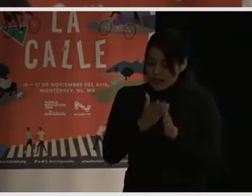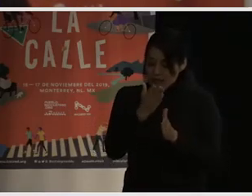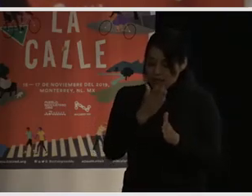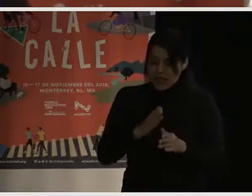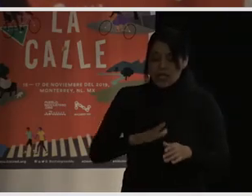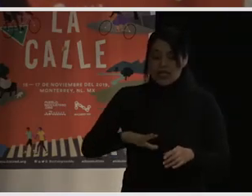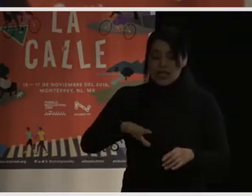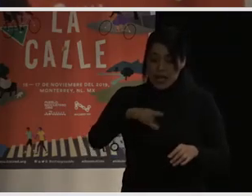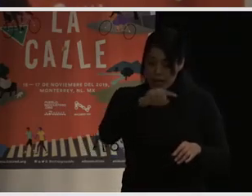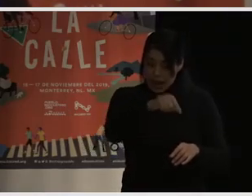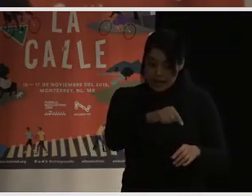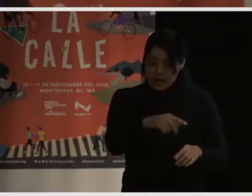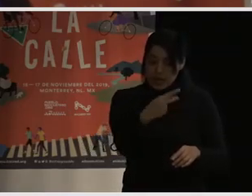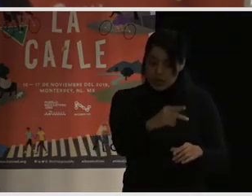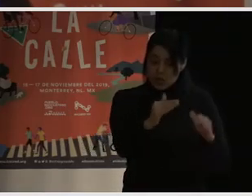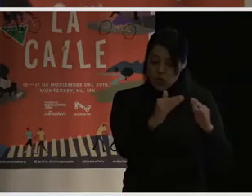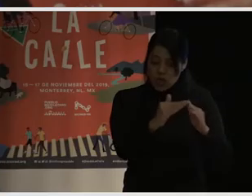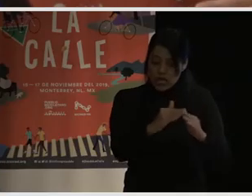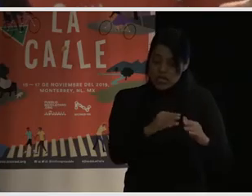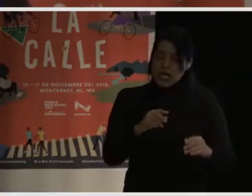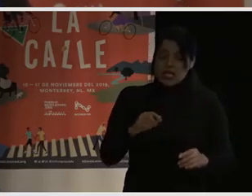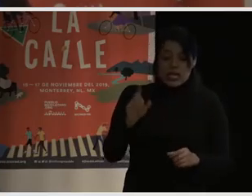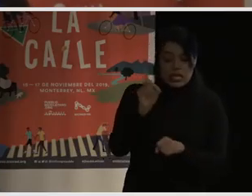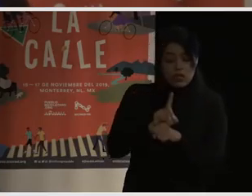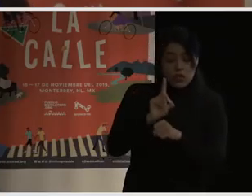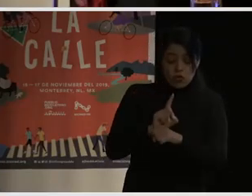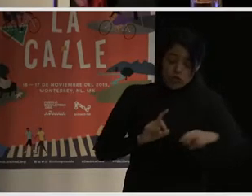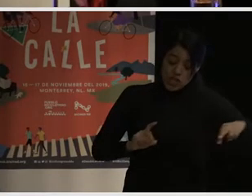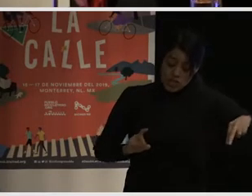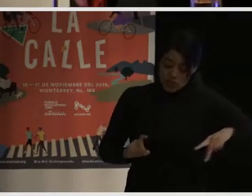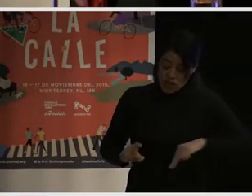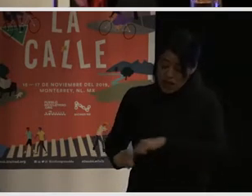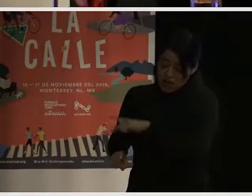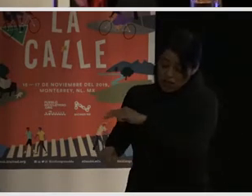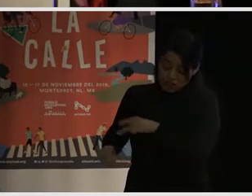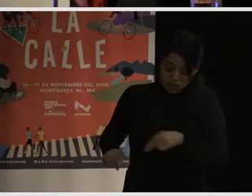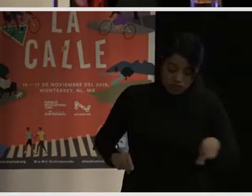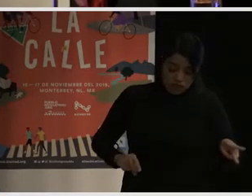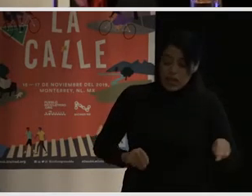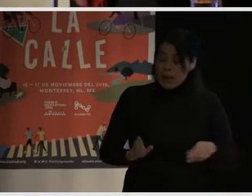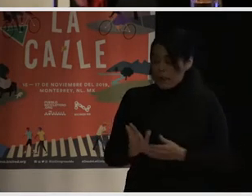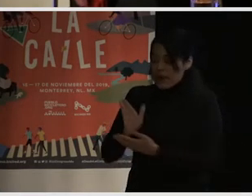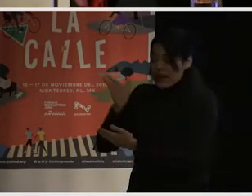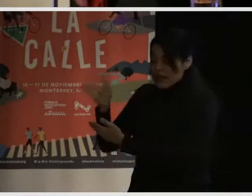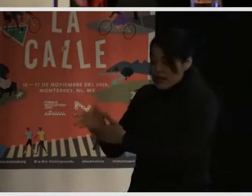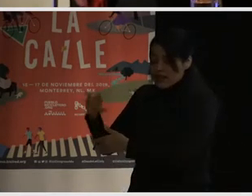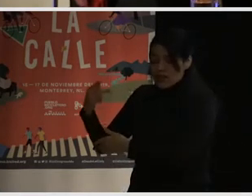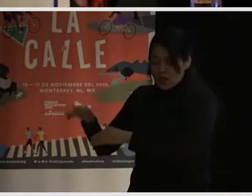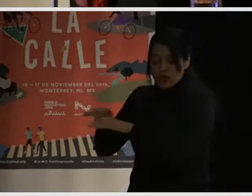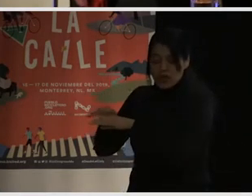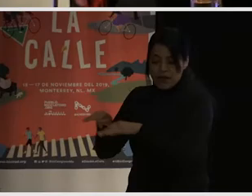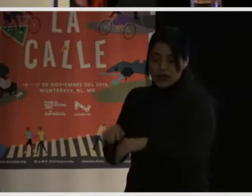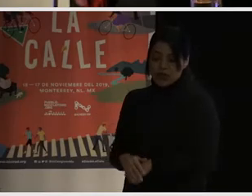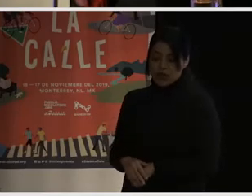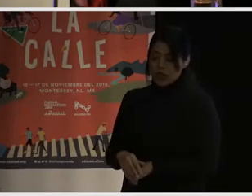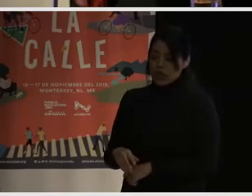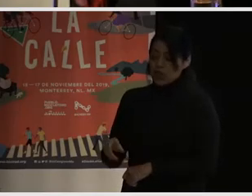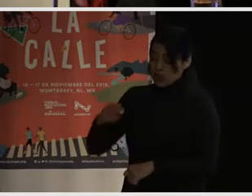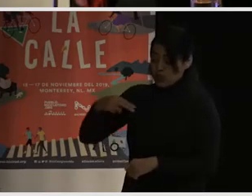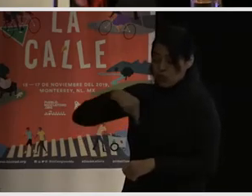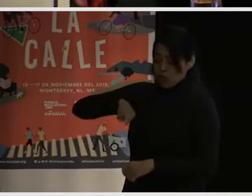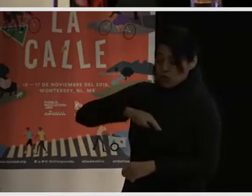pero que transita por esta avenida principal para llegar a su fuente de trabajo entonces dar dándole voz a esos personajes nos